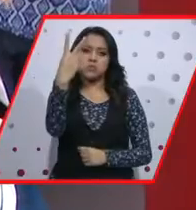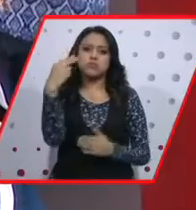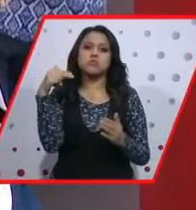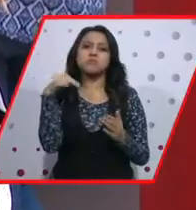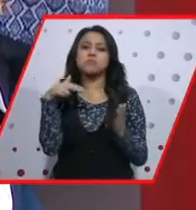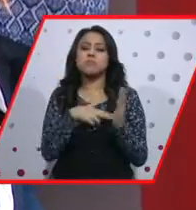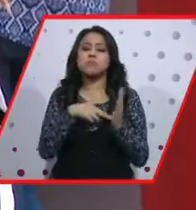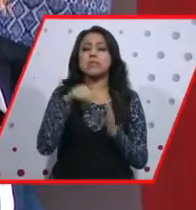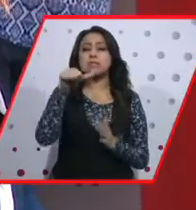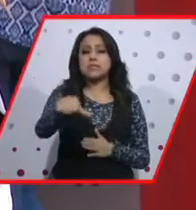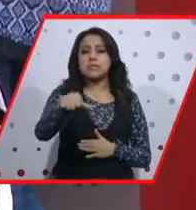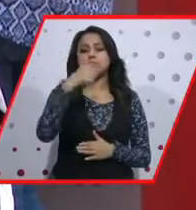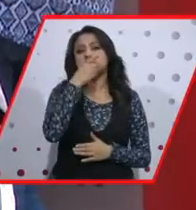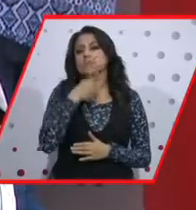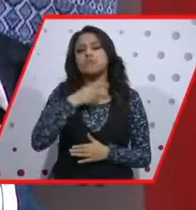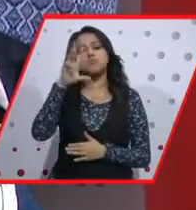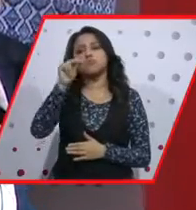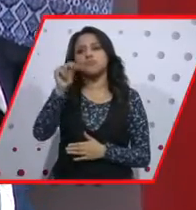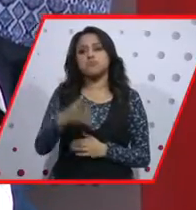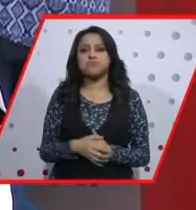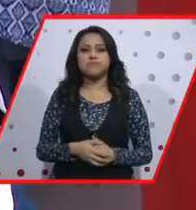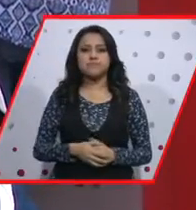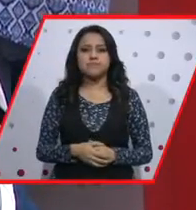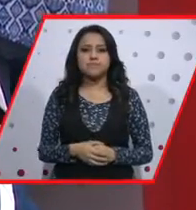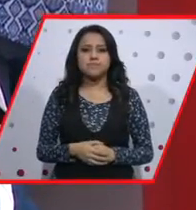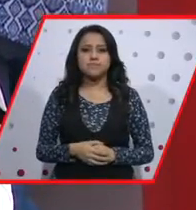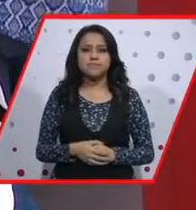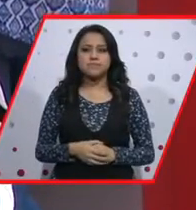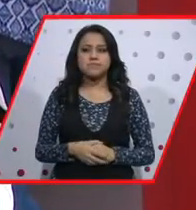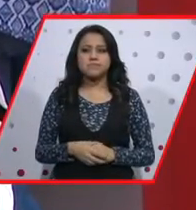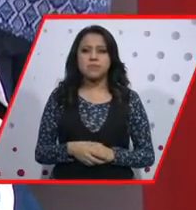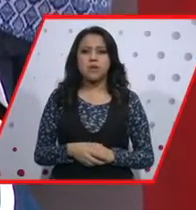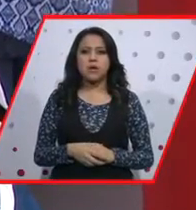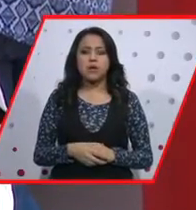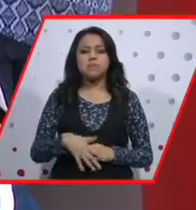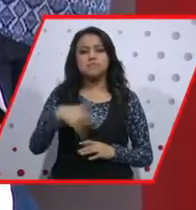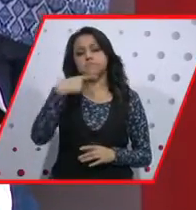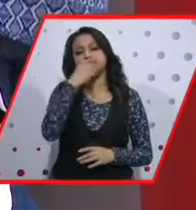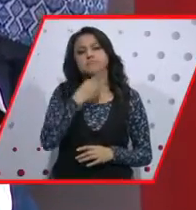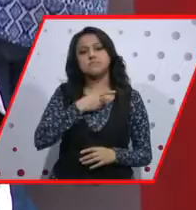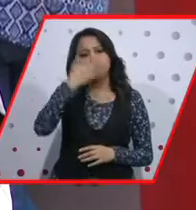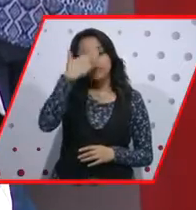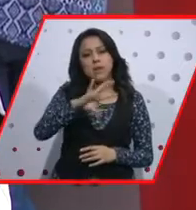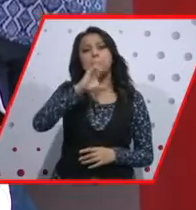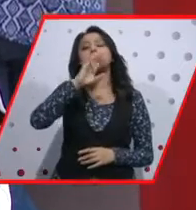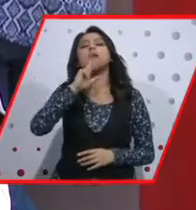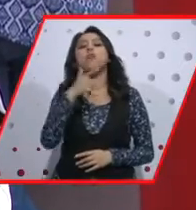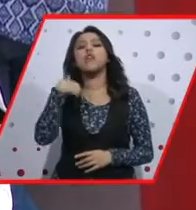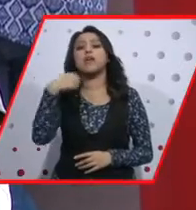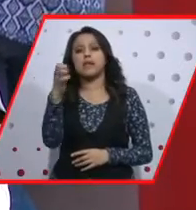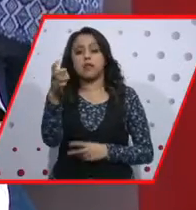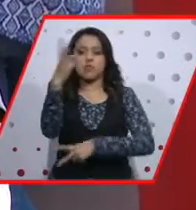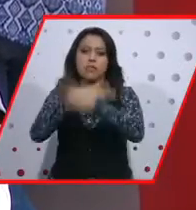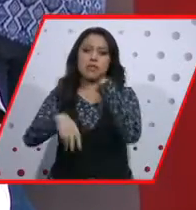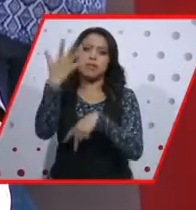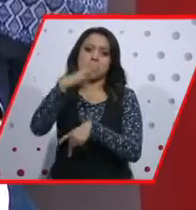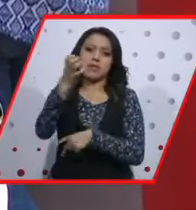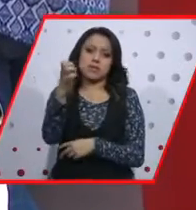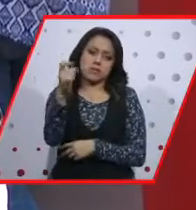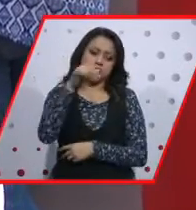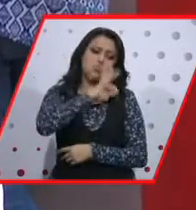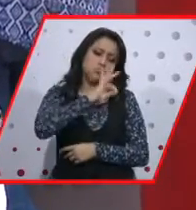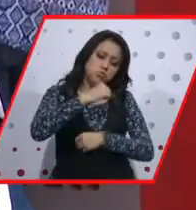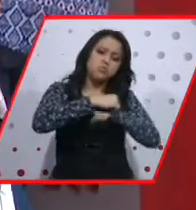2016. No me operaron. Entonces me dice, ¿sabes qué? Vente en enero. El 10 de enero, a partir del 10 de enero yo te